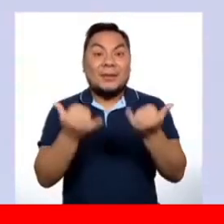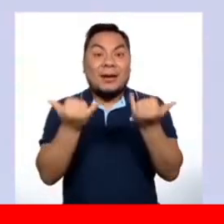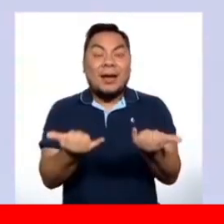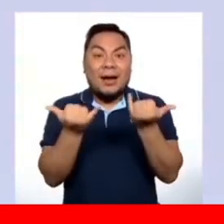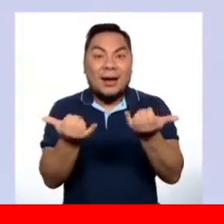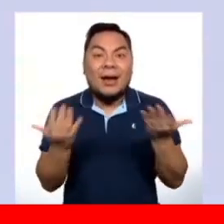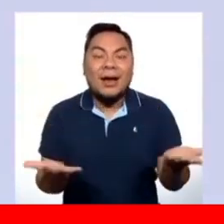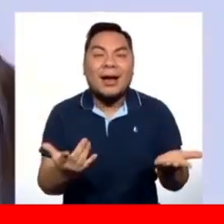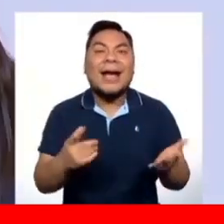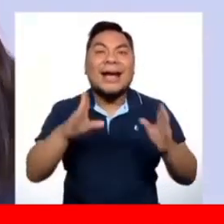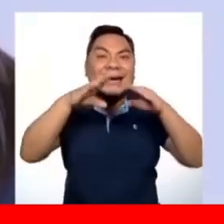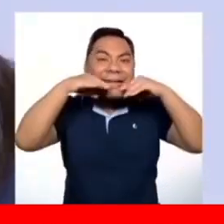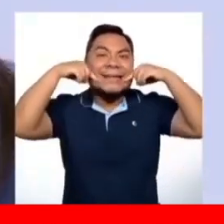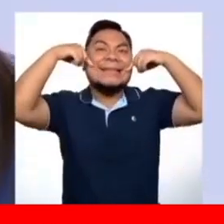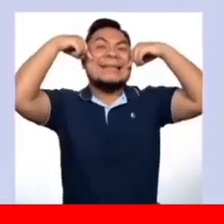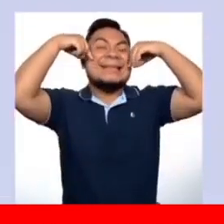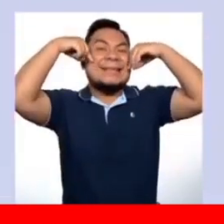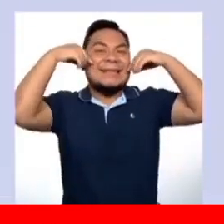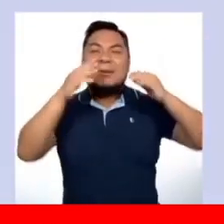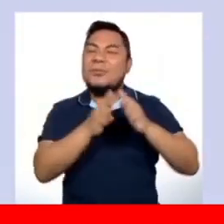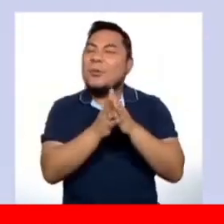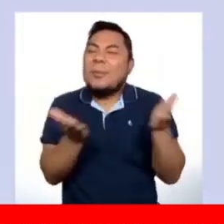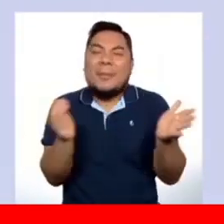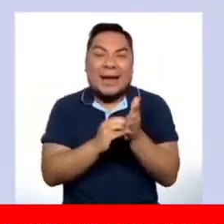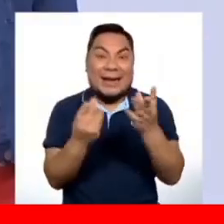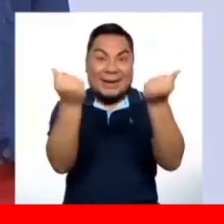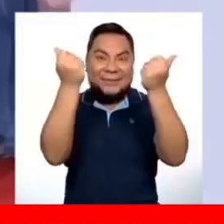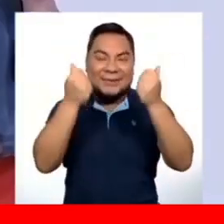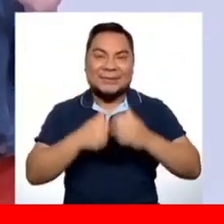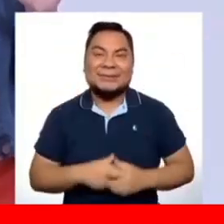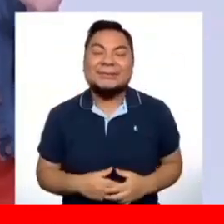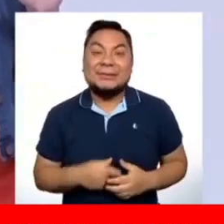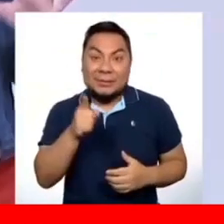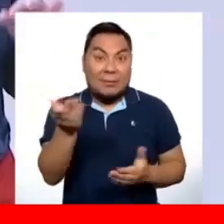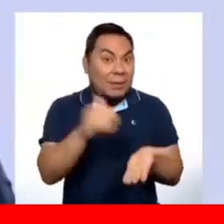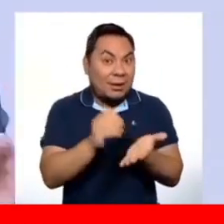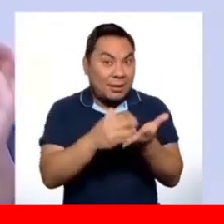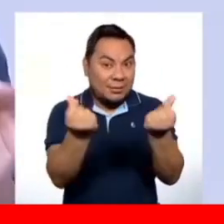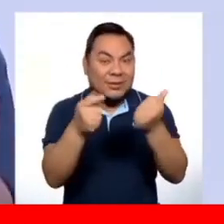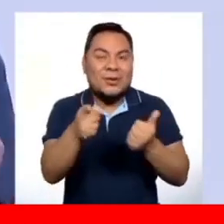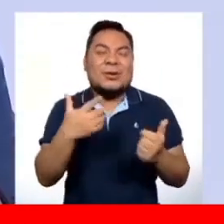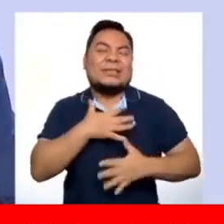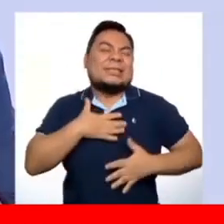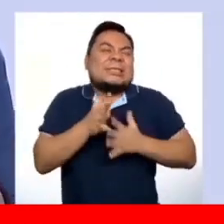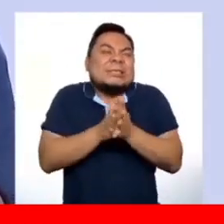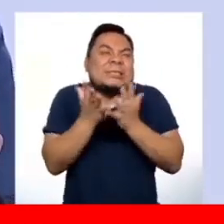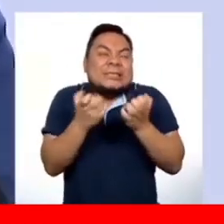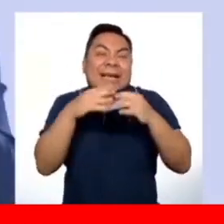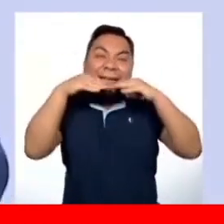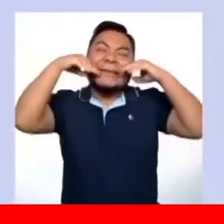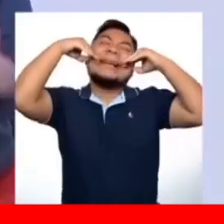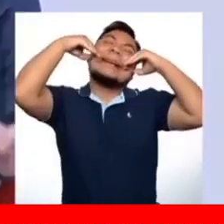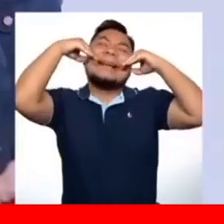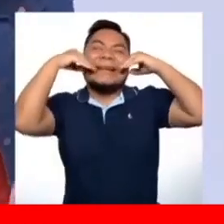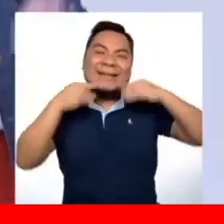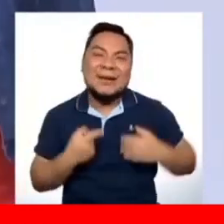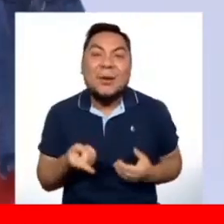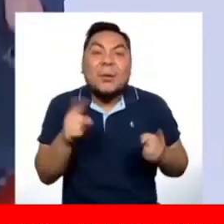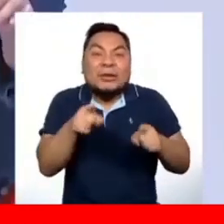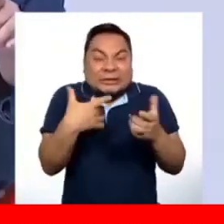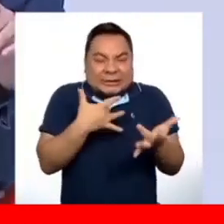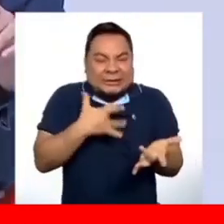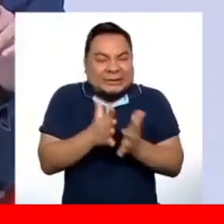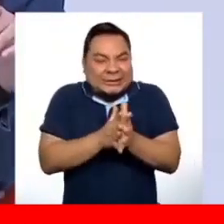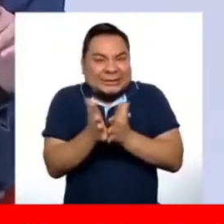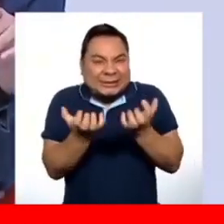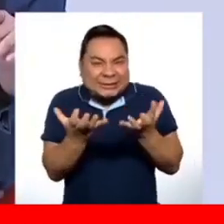Ahora, riendo, pero mucho más rápido. Más rápido, ¿ah? Cuando tengas muchas ganas de reír.